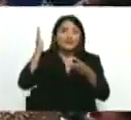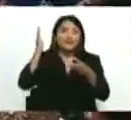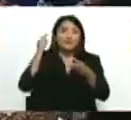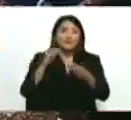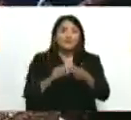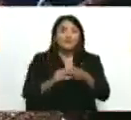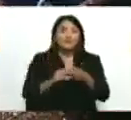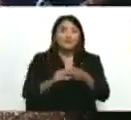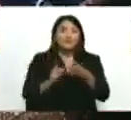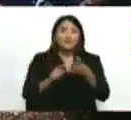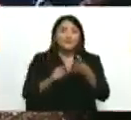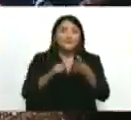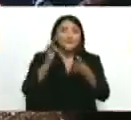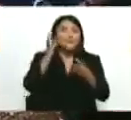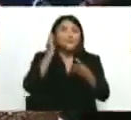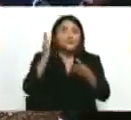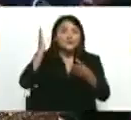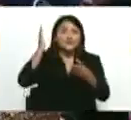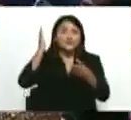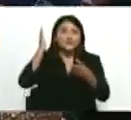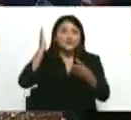La Guaira, Keila Rada.